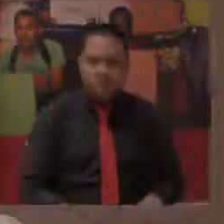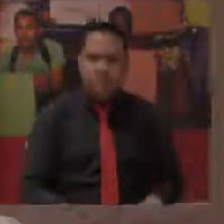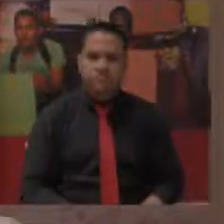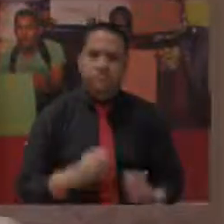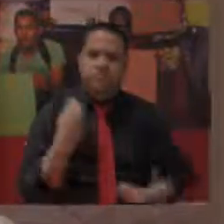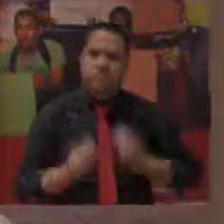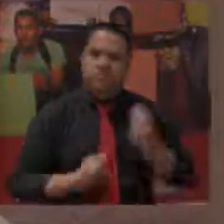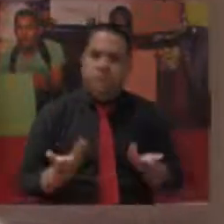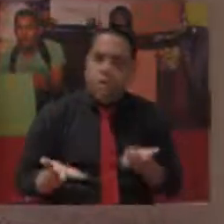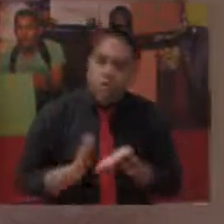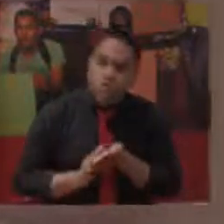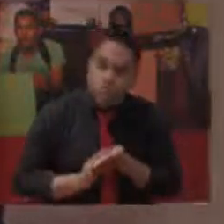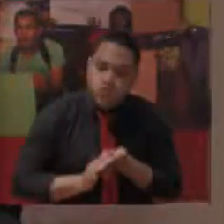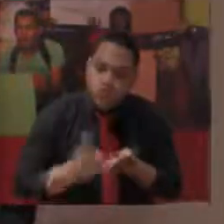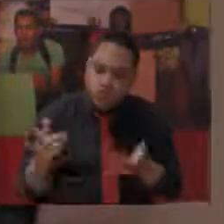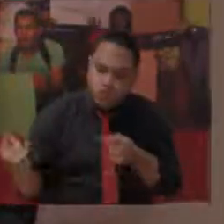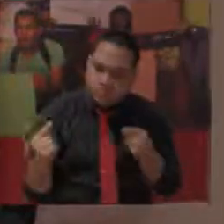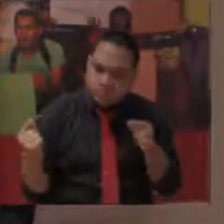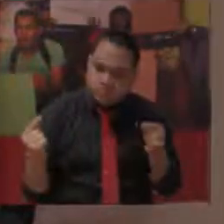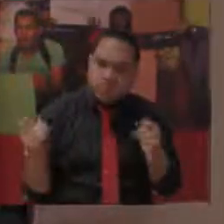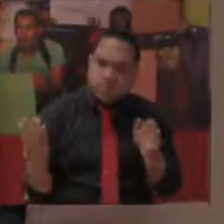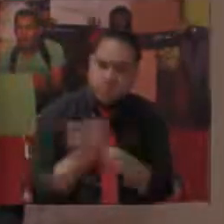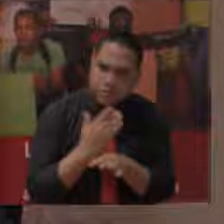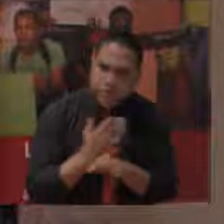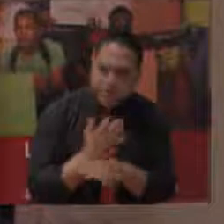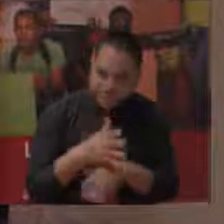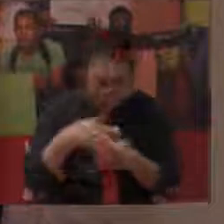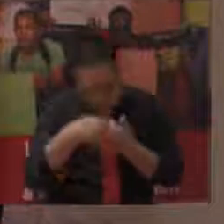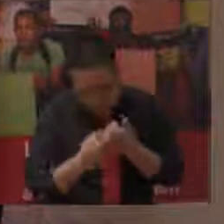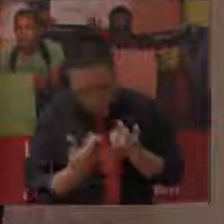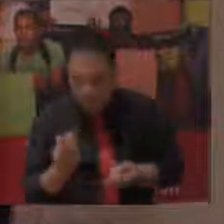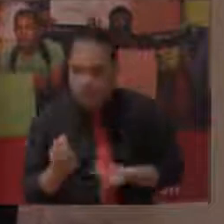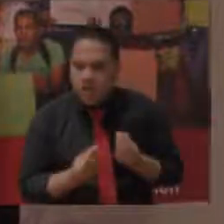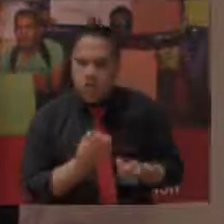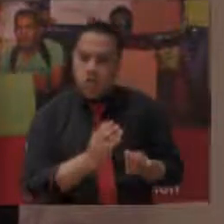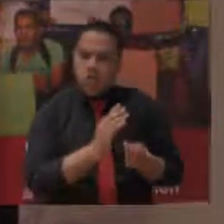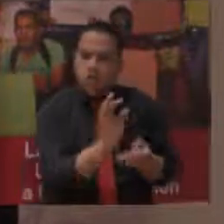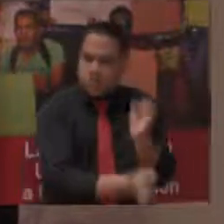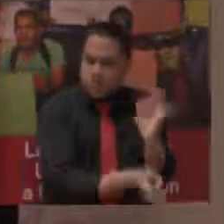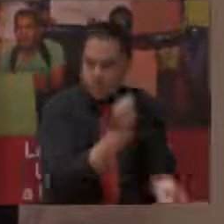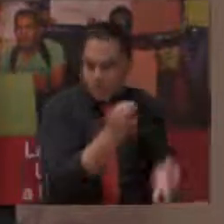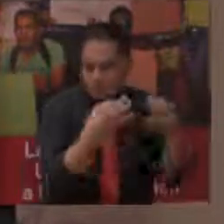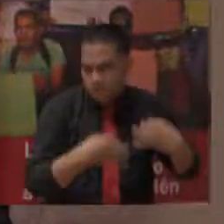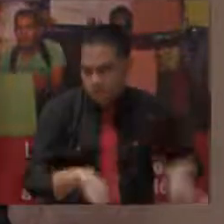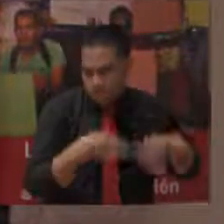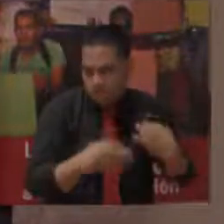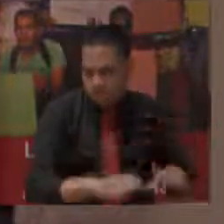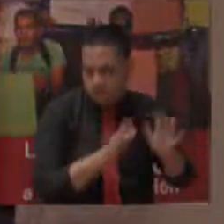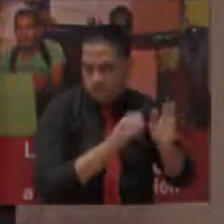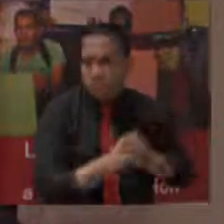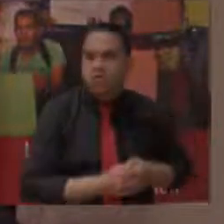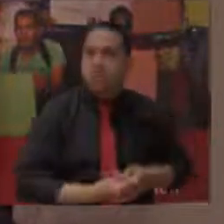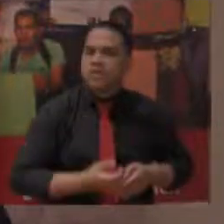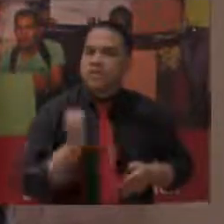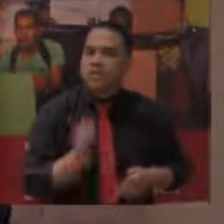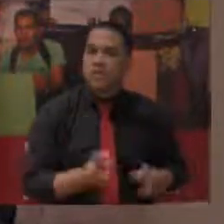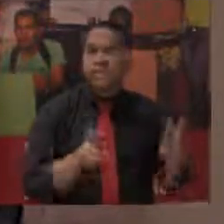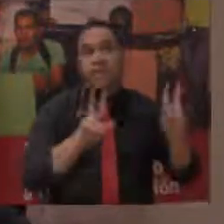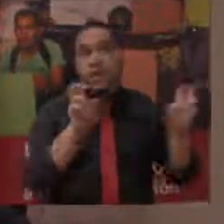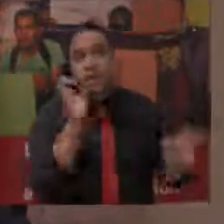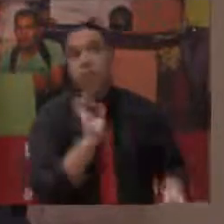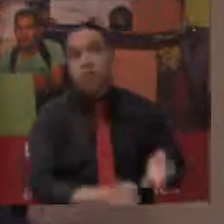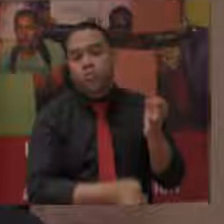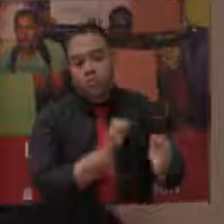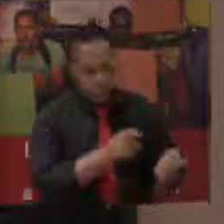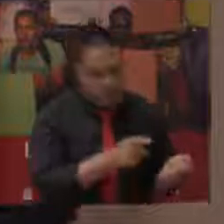o para la solución de este tipo de conflictos armados internos de la justicia ordinaria. Hablamos mucho de justicia transicional, pero a